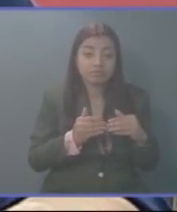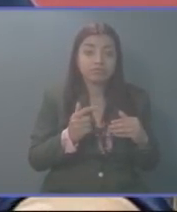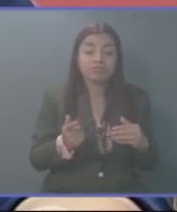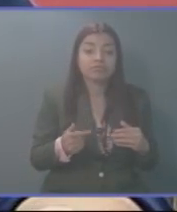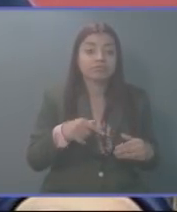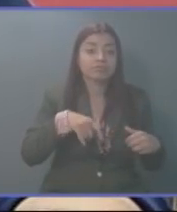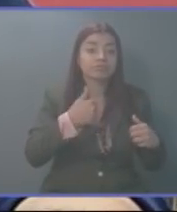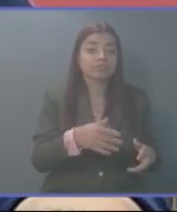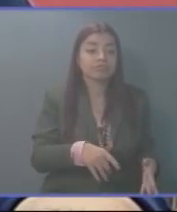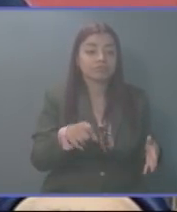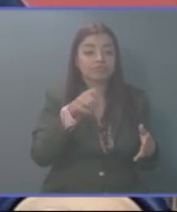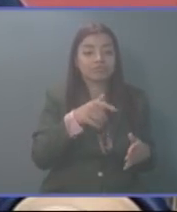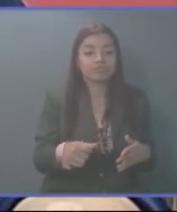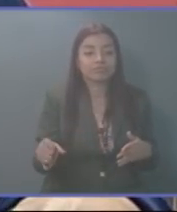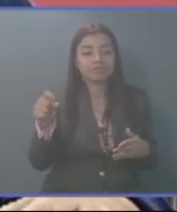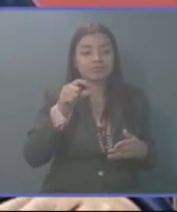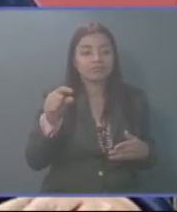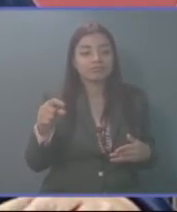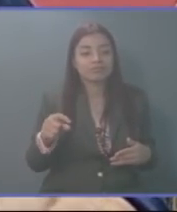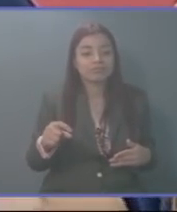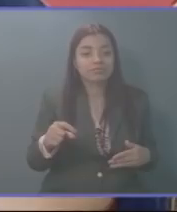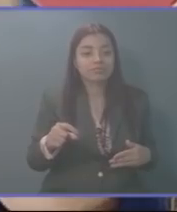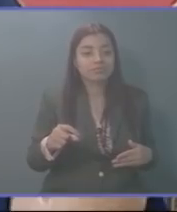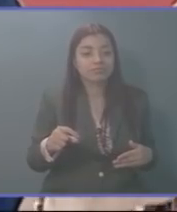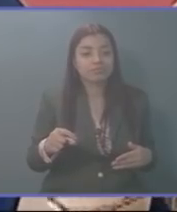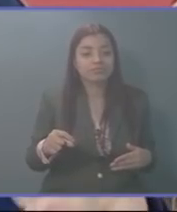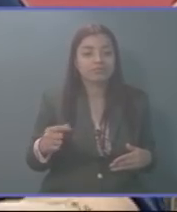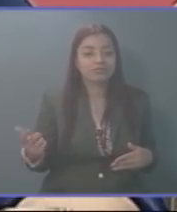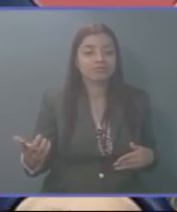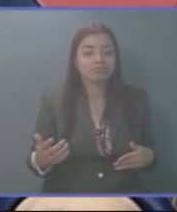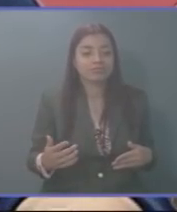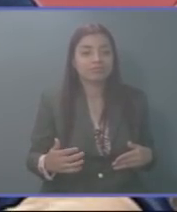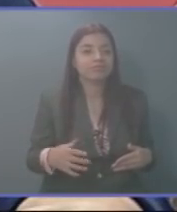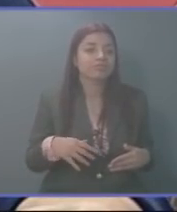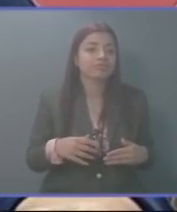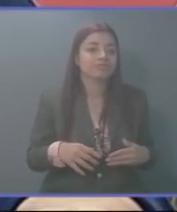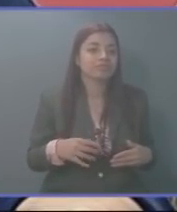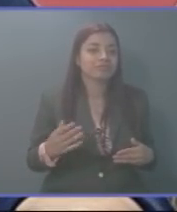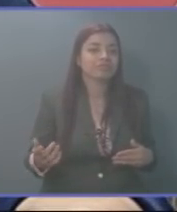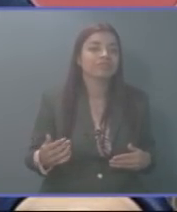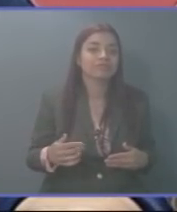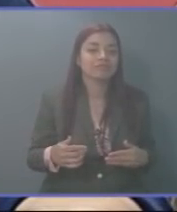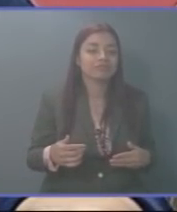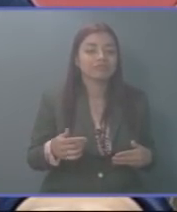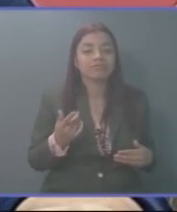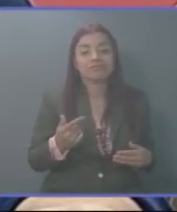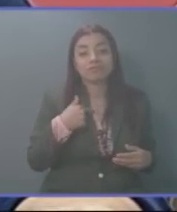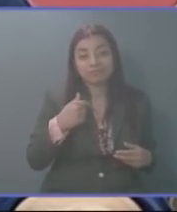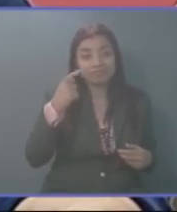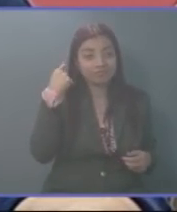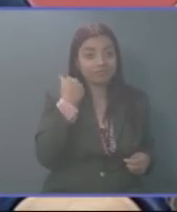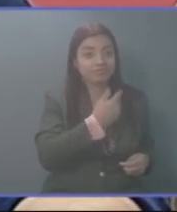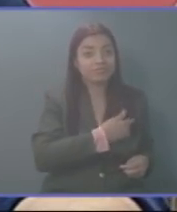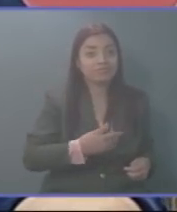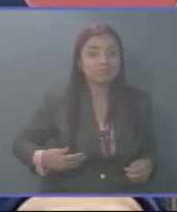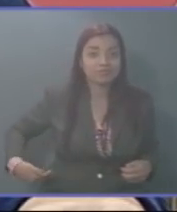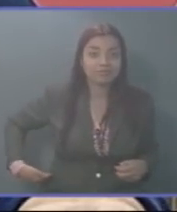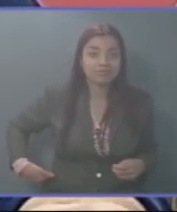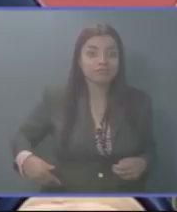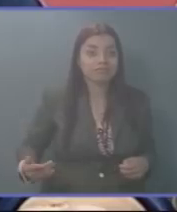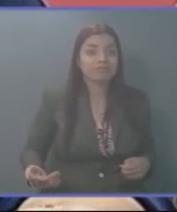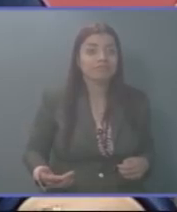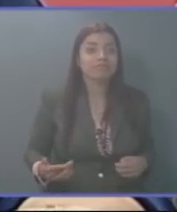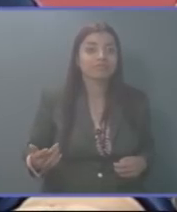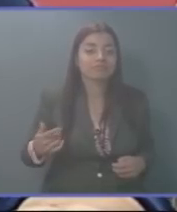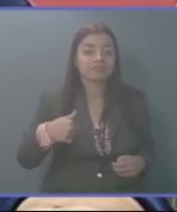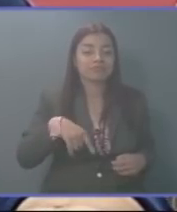otras instituciones que tomaron a bien hacer estudios, de lo cual imagino que el señor presidente de ANDA en su